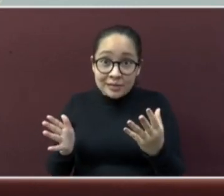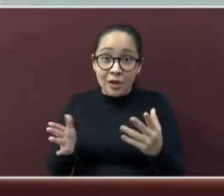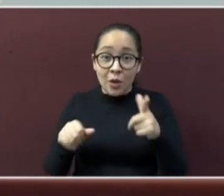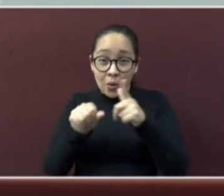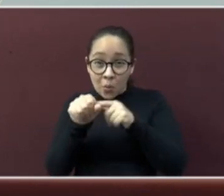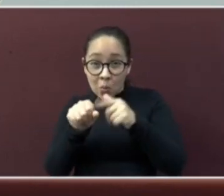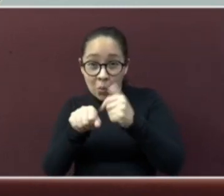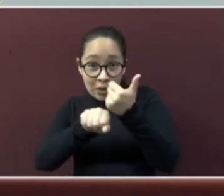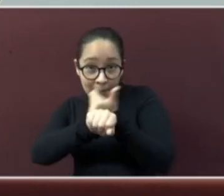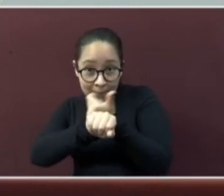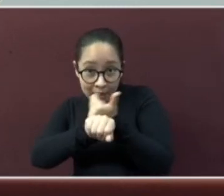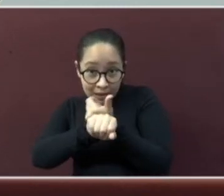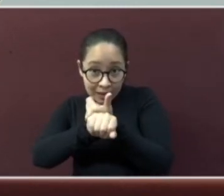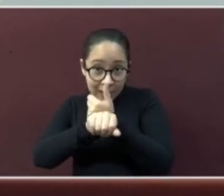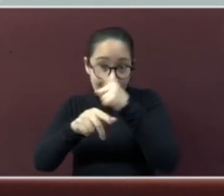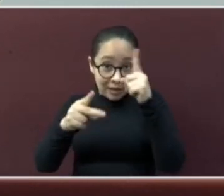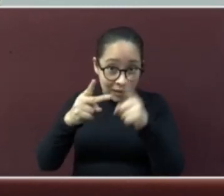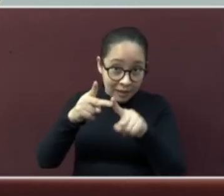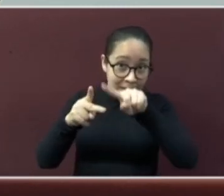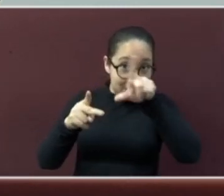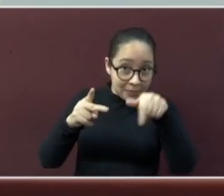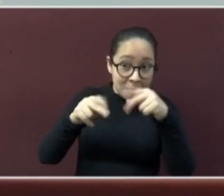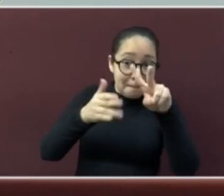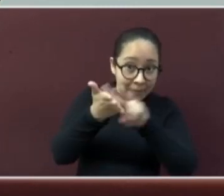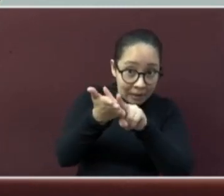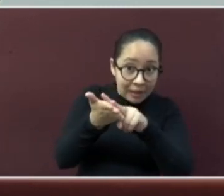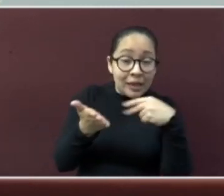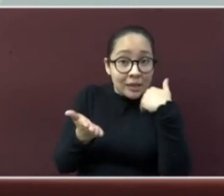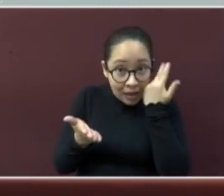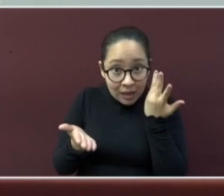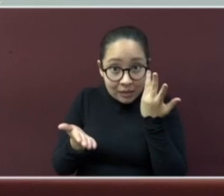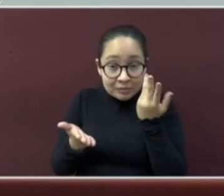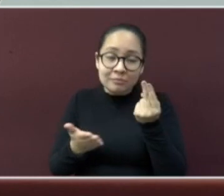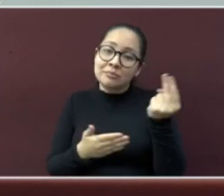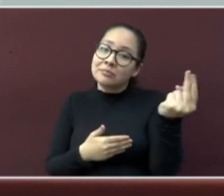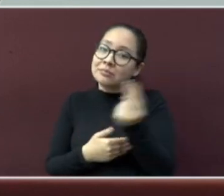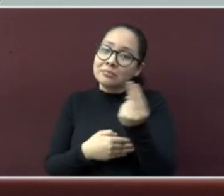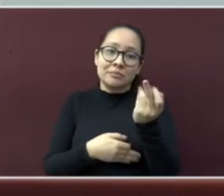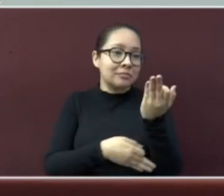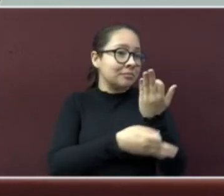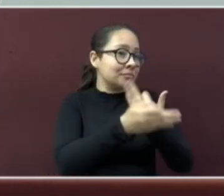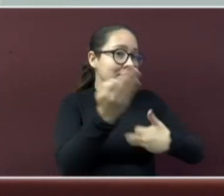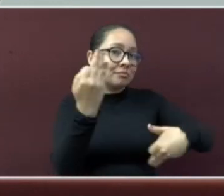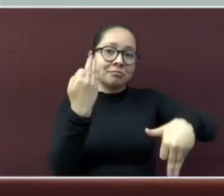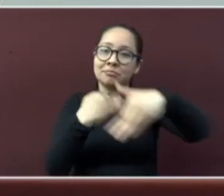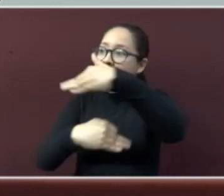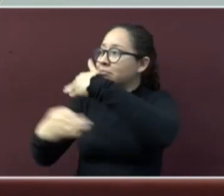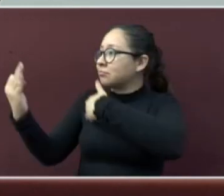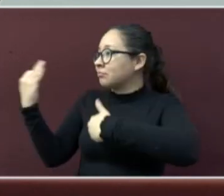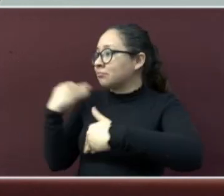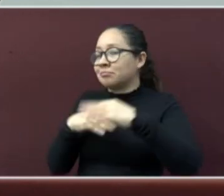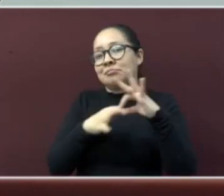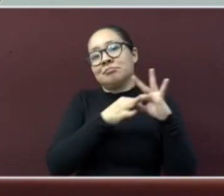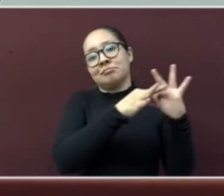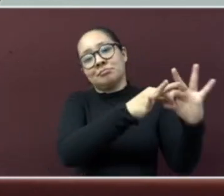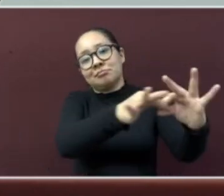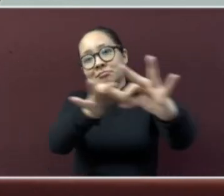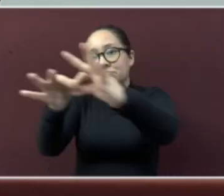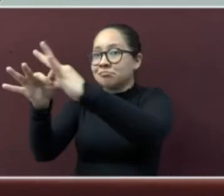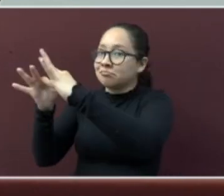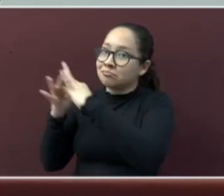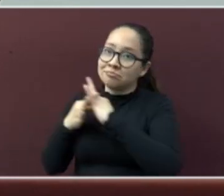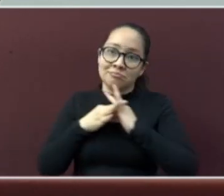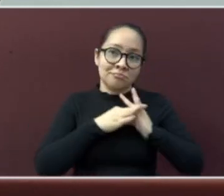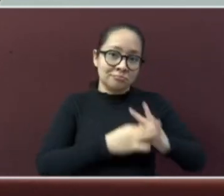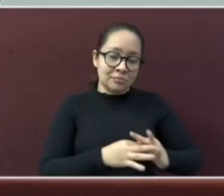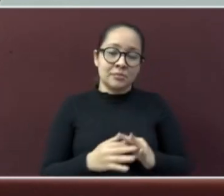color amarillo y luego verde tenemos que poner todos de nuestra parte porque ciudadanos y ciudadanas